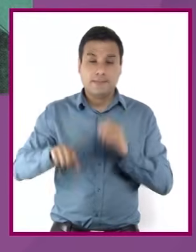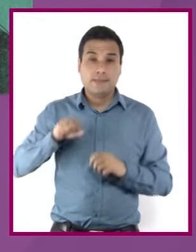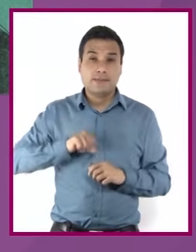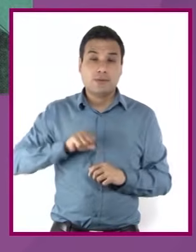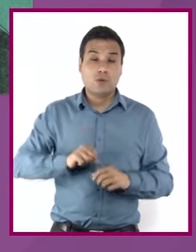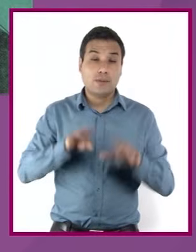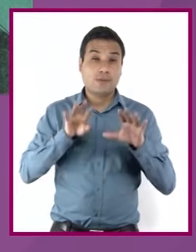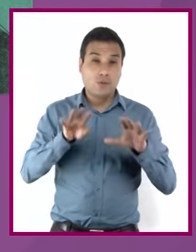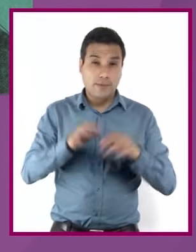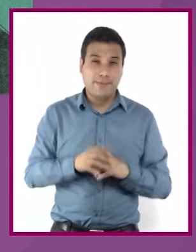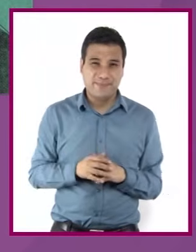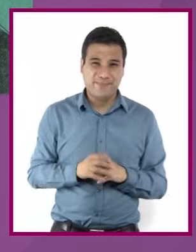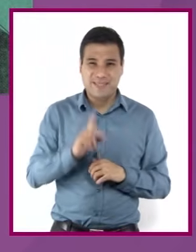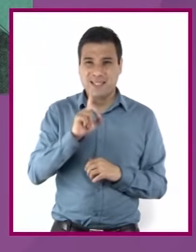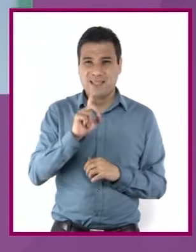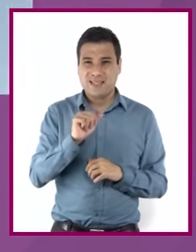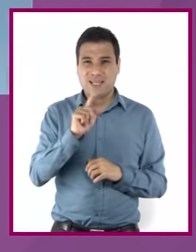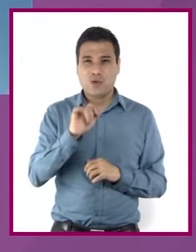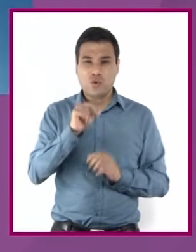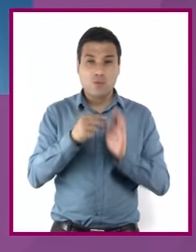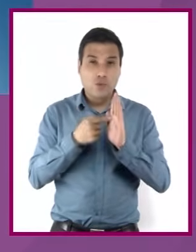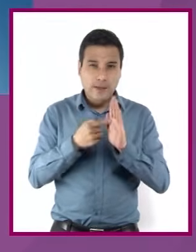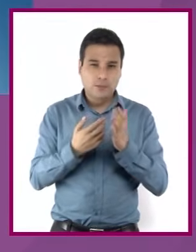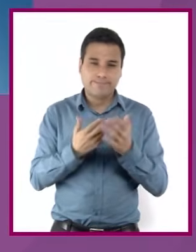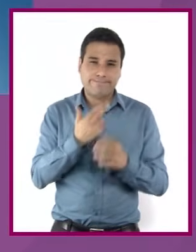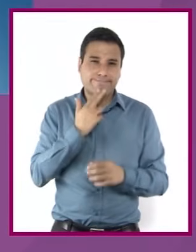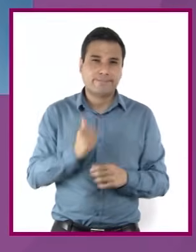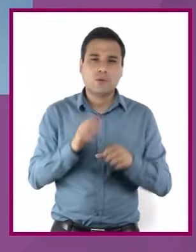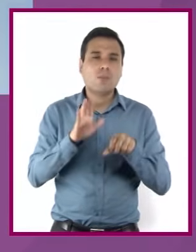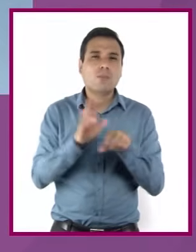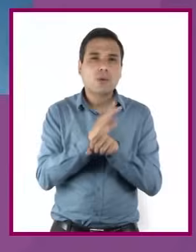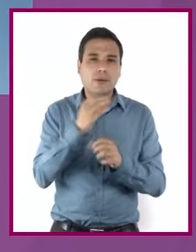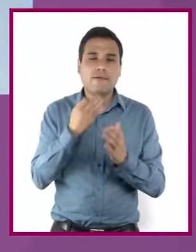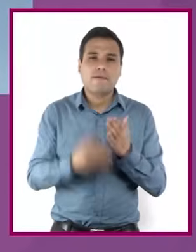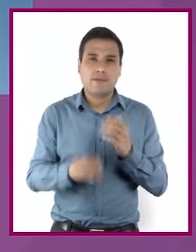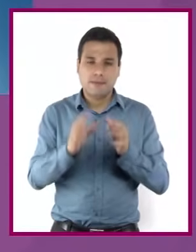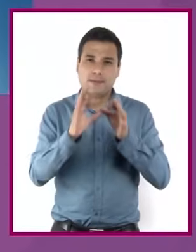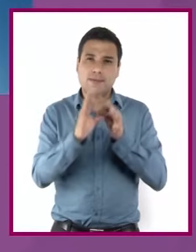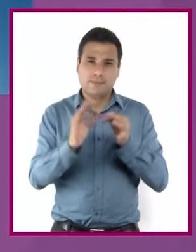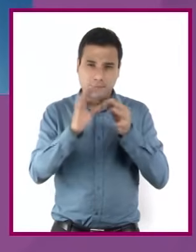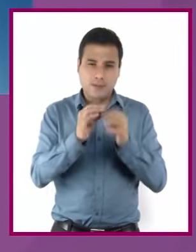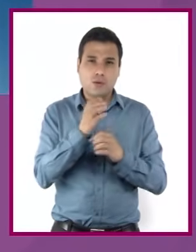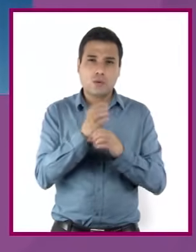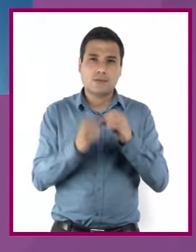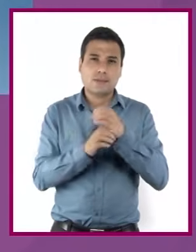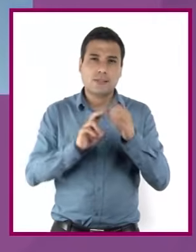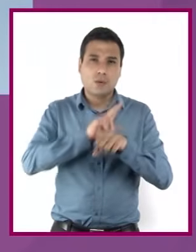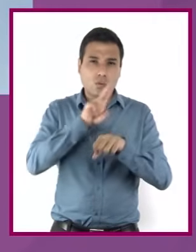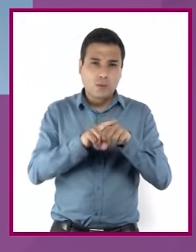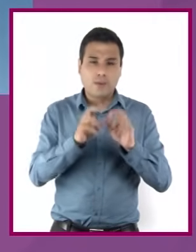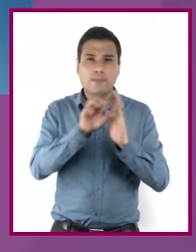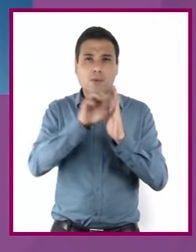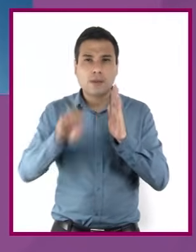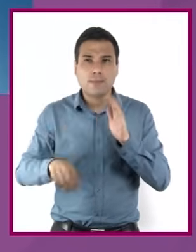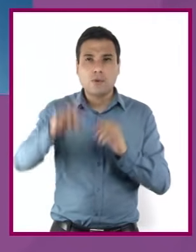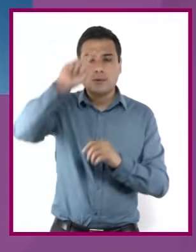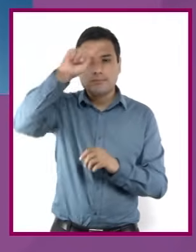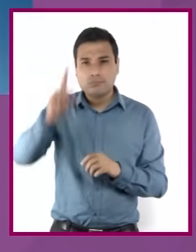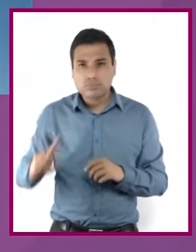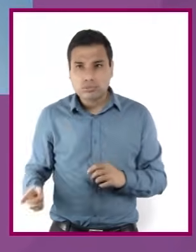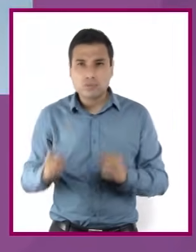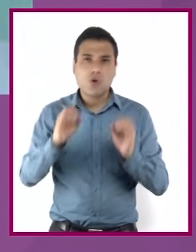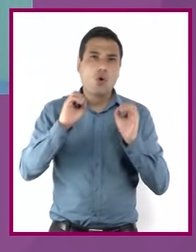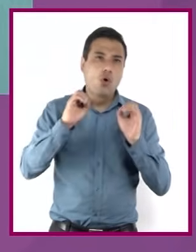el modelo de Dalton fue insuficiente, pues no permitía explicar fenómenos de la naturaleza como las descargas eléctricas o rayos